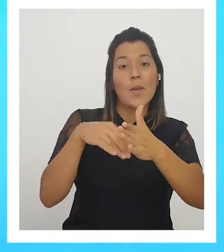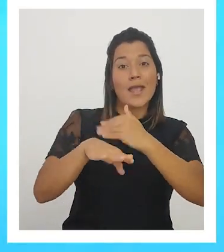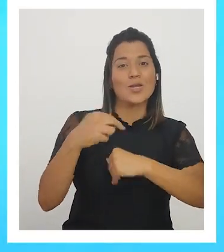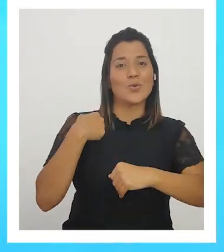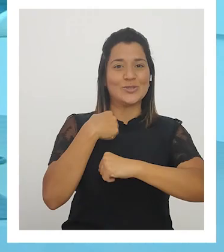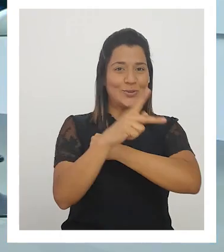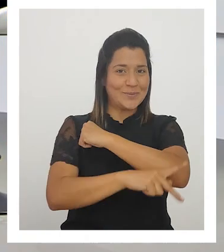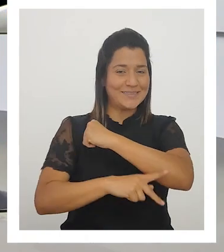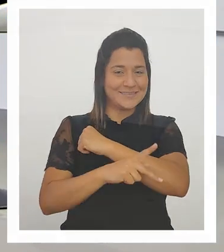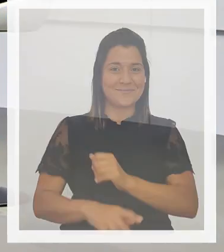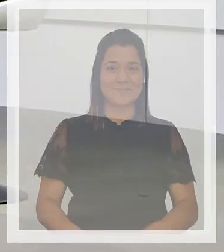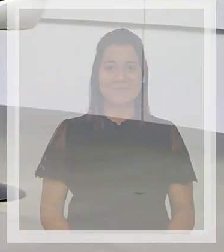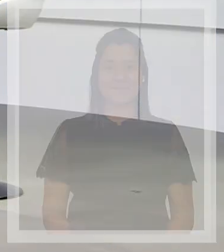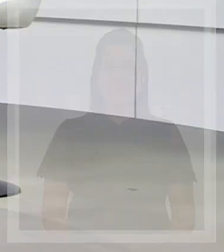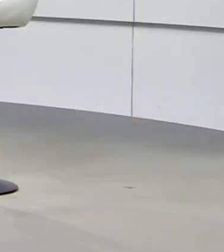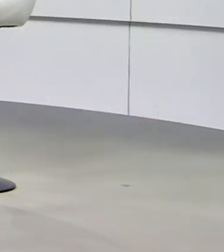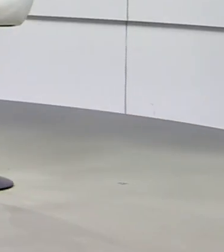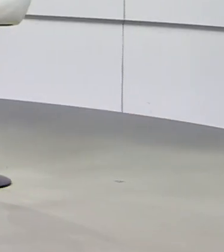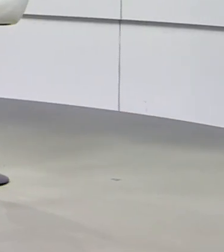país.